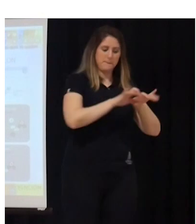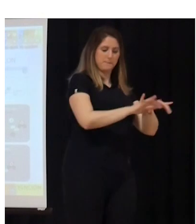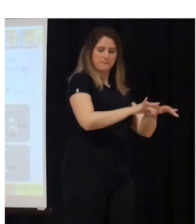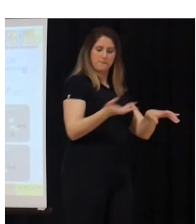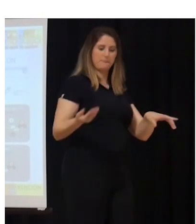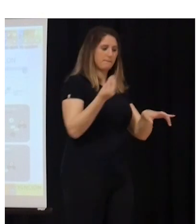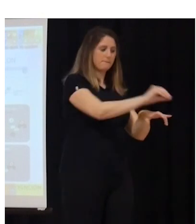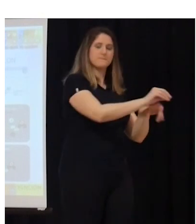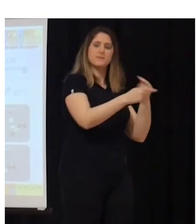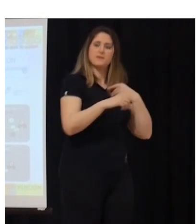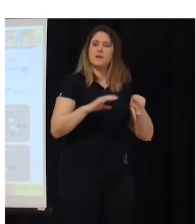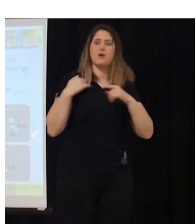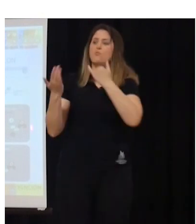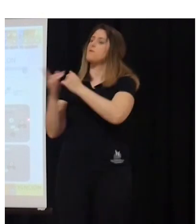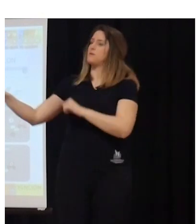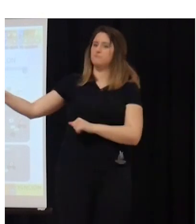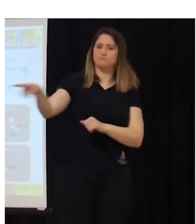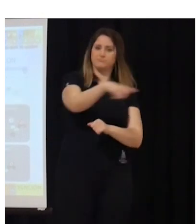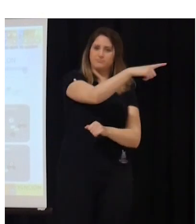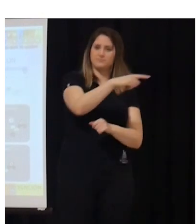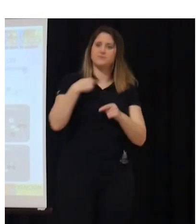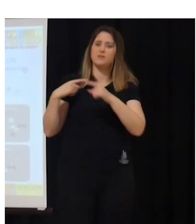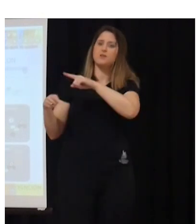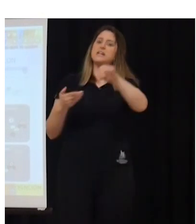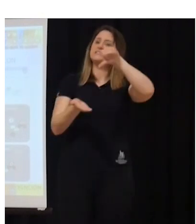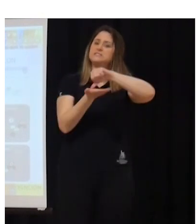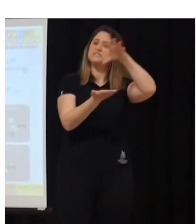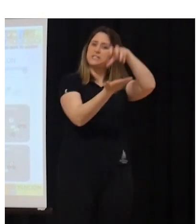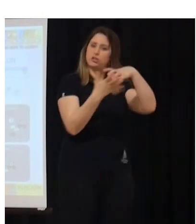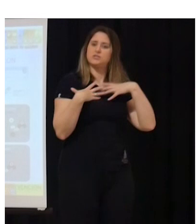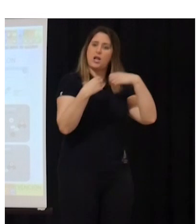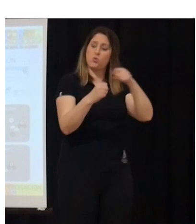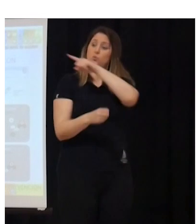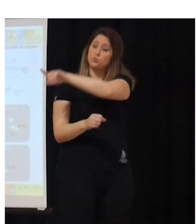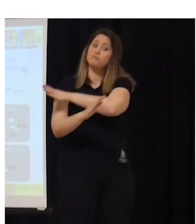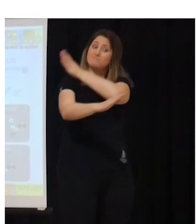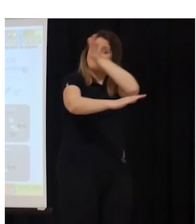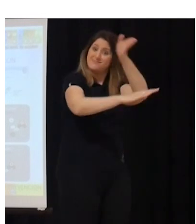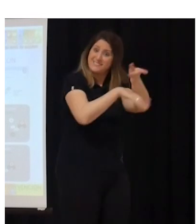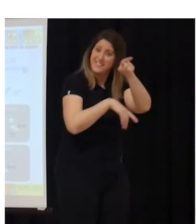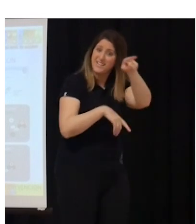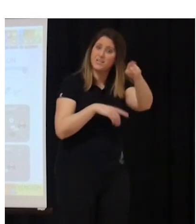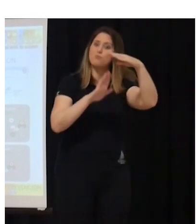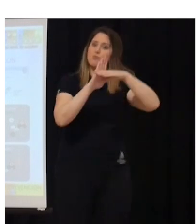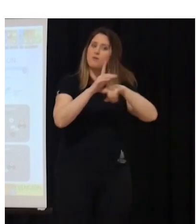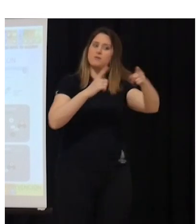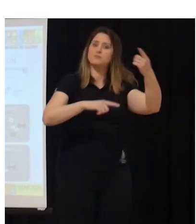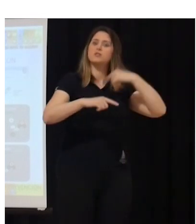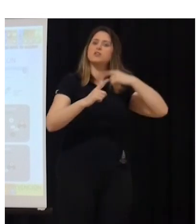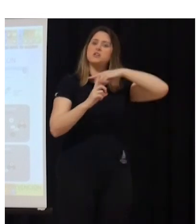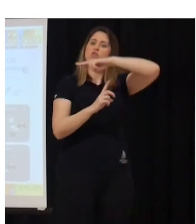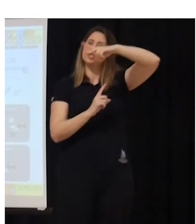tomamos la muestra y remitimos a nuestro centro de salud. En el momento en el que hemos entrado en el programa,